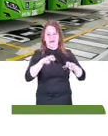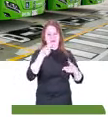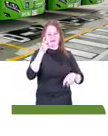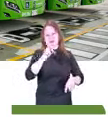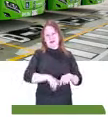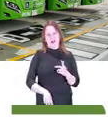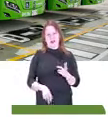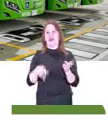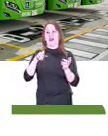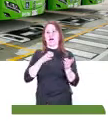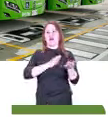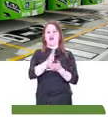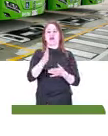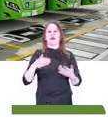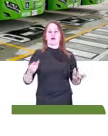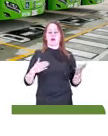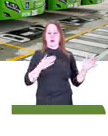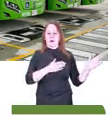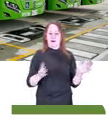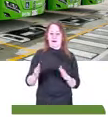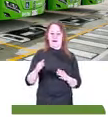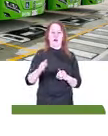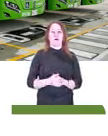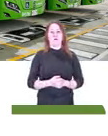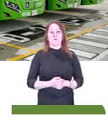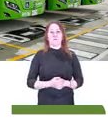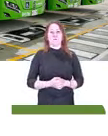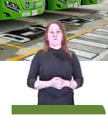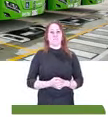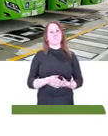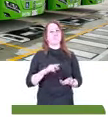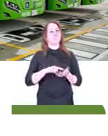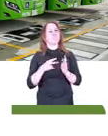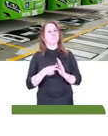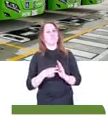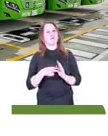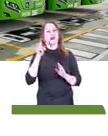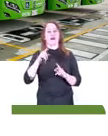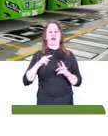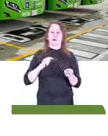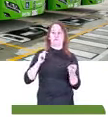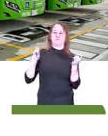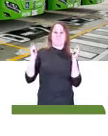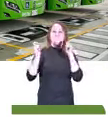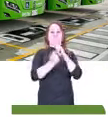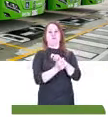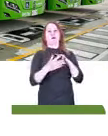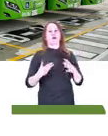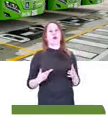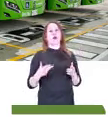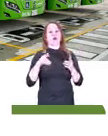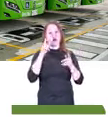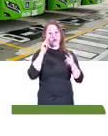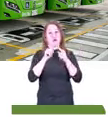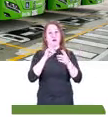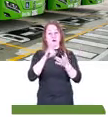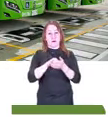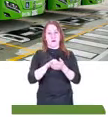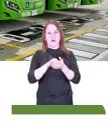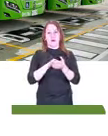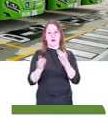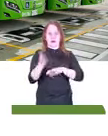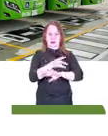aprender a movernos de forma sostenible planeando nuestros viajes. Esto significa que tenemos que hacer una transición para poder llegar a ese punto. Como les decía